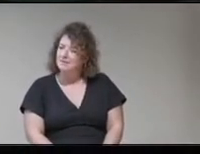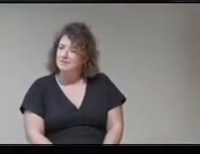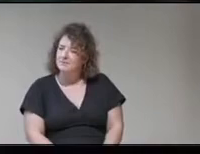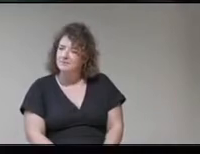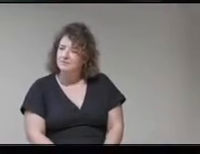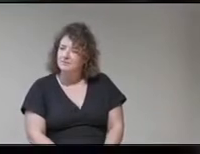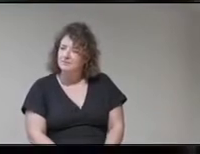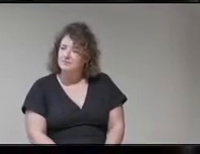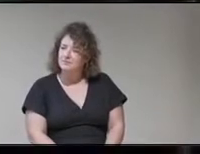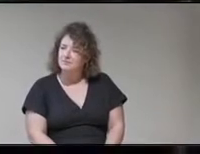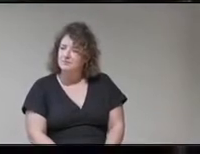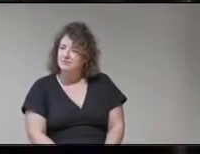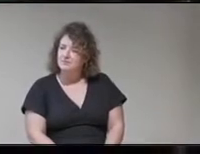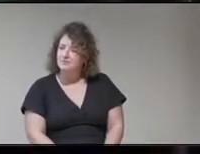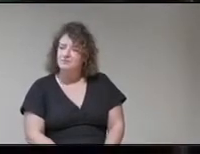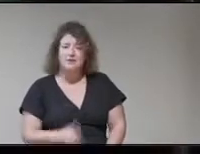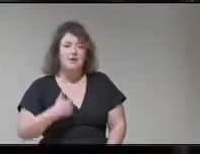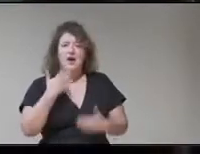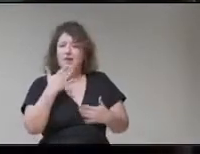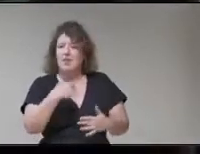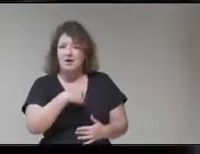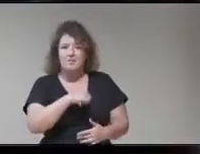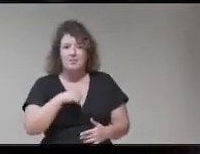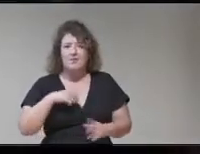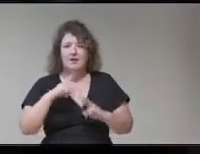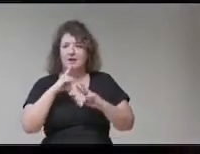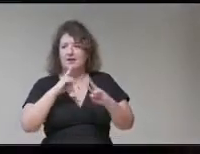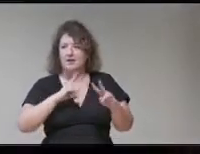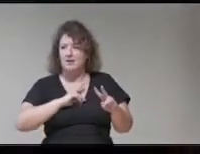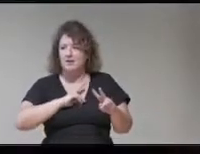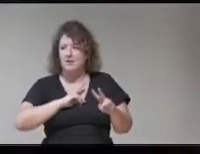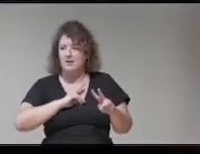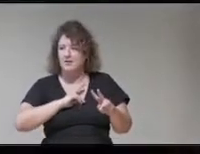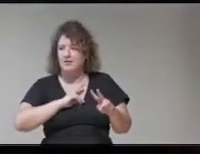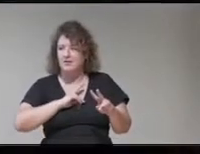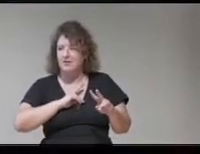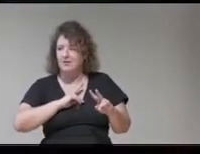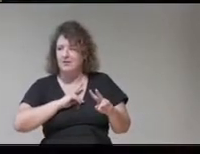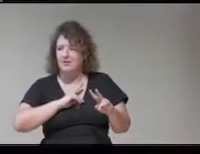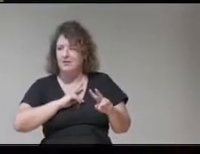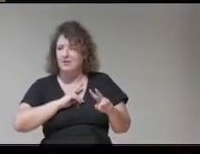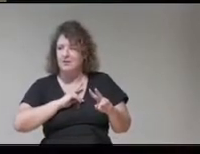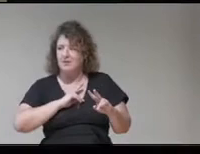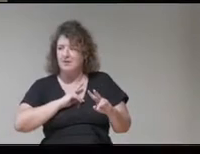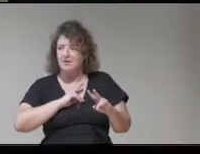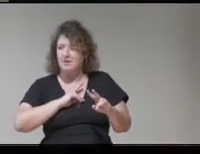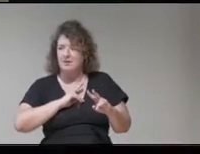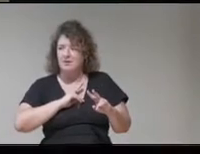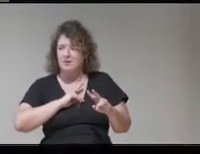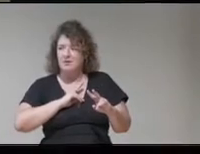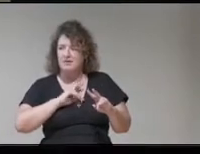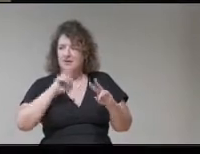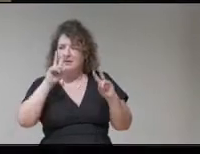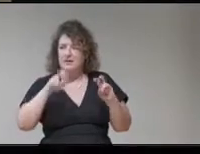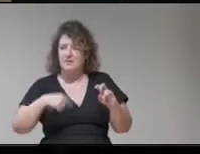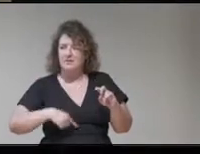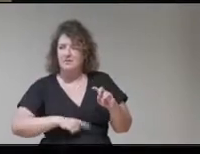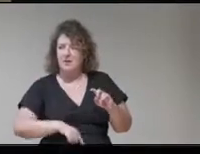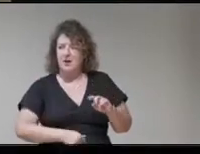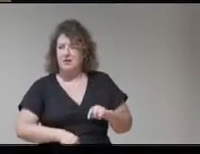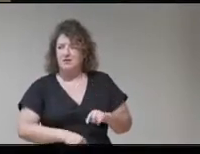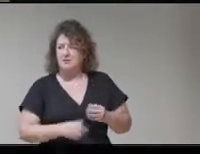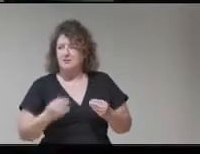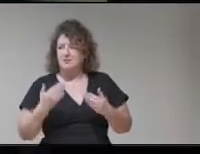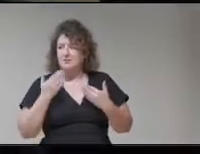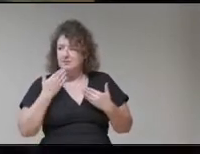Tengo la oportunidad de agradecerle personalmente la respuesta que me hizo usted no hace mucho a un correo electrónico que le mandé sobre la microbiota del intestino.